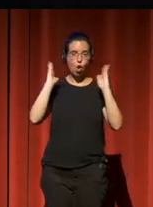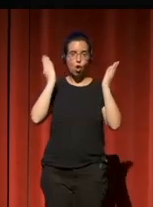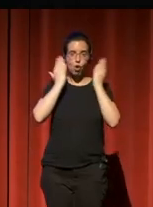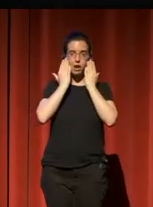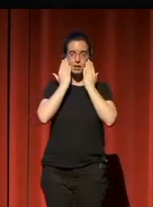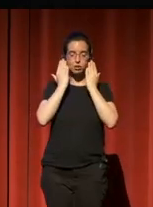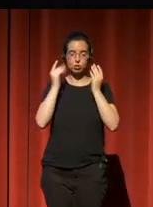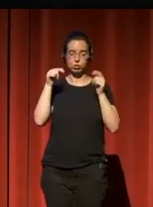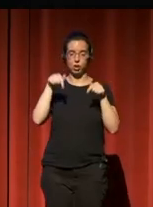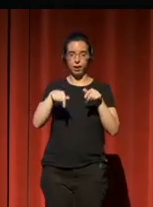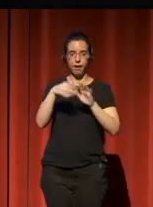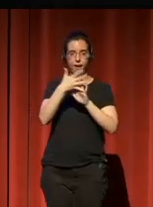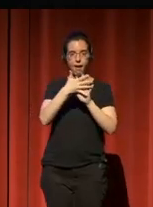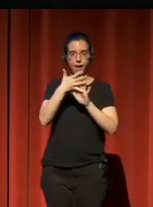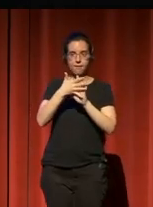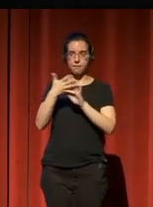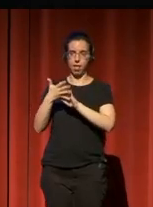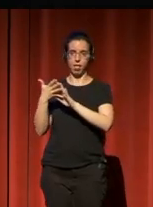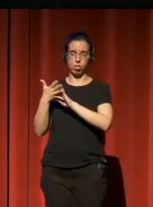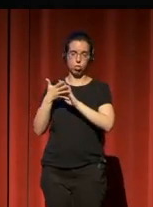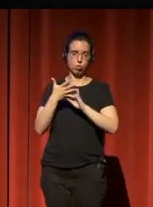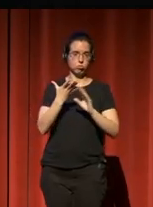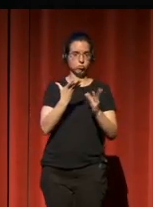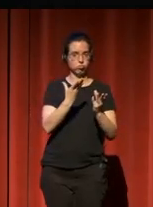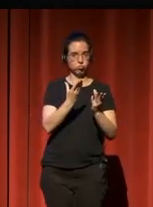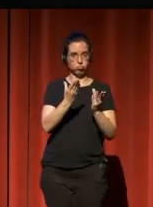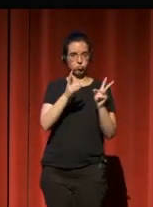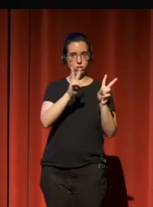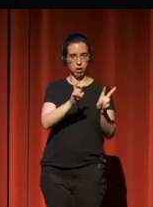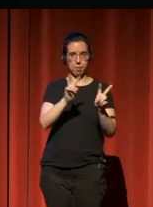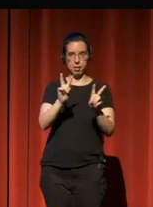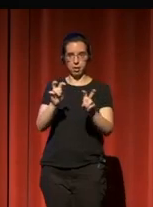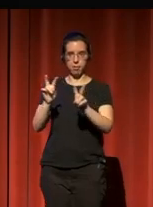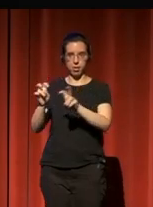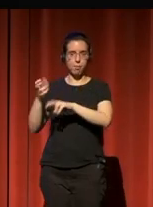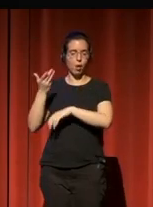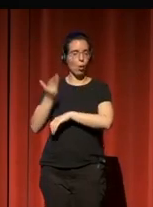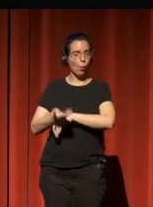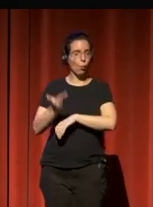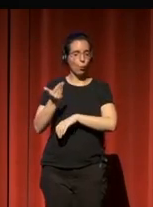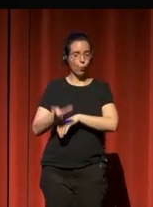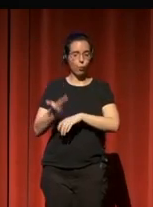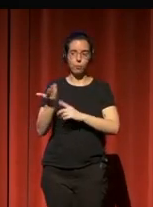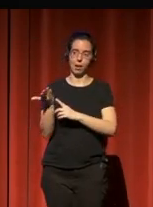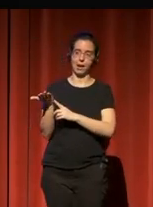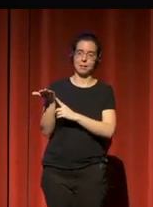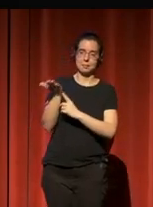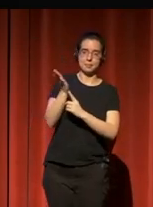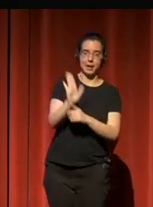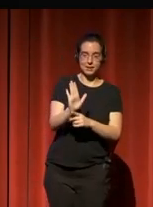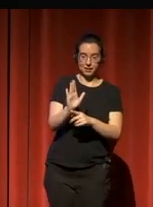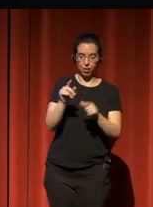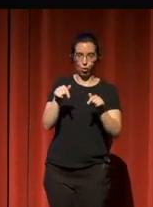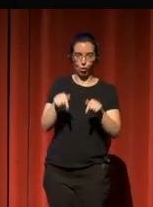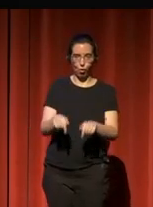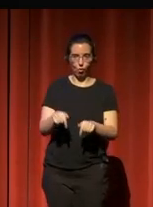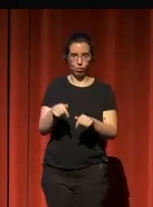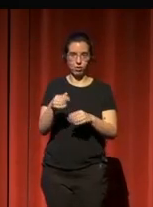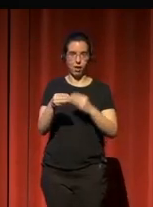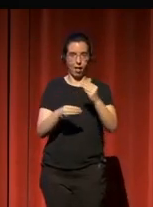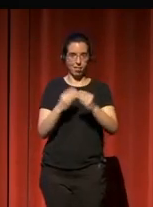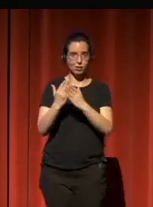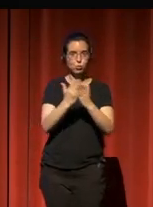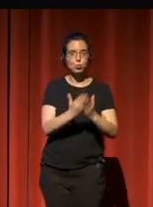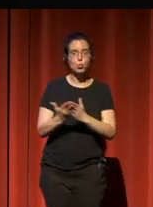hemos estado hablando de muchas cosas que son muy relevantes para eh la presentación que nos van a hacer hoy de este